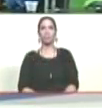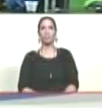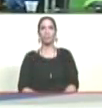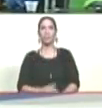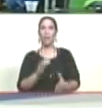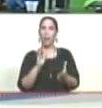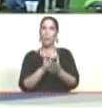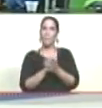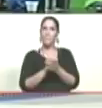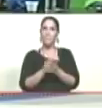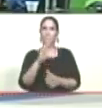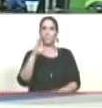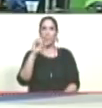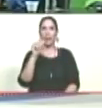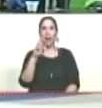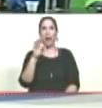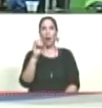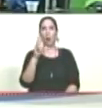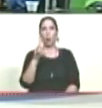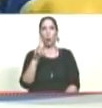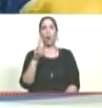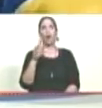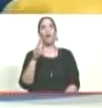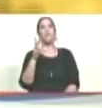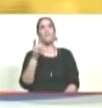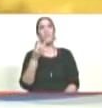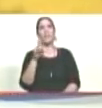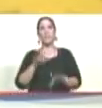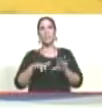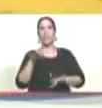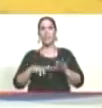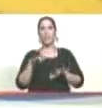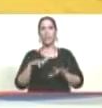compañera Carol Delgado, vicesecretaria,